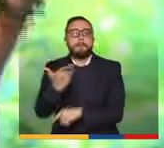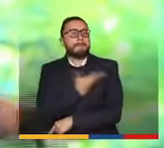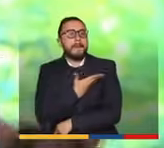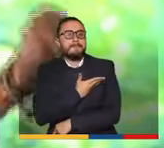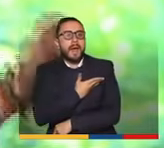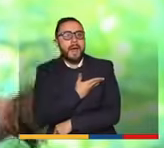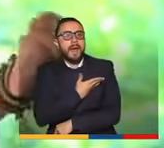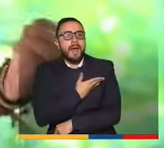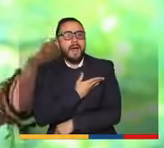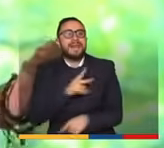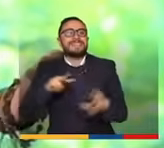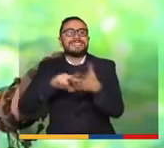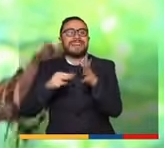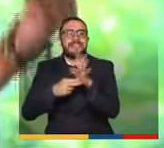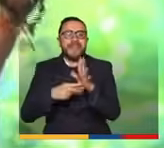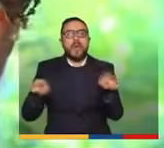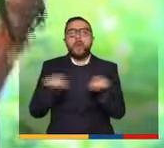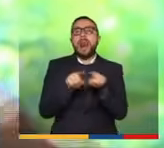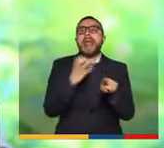raíces,